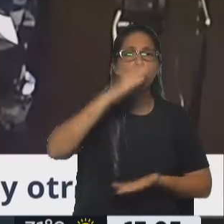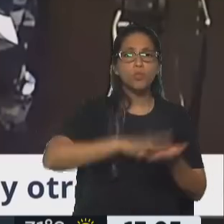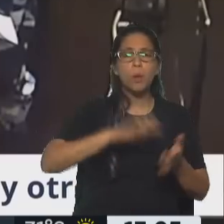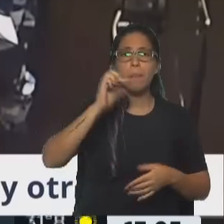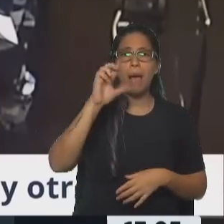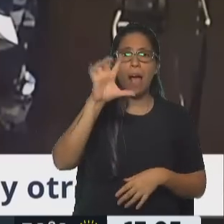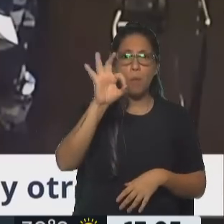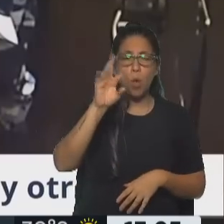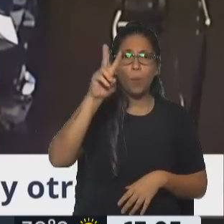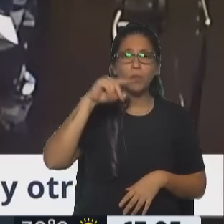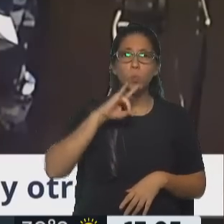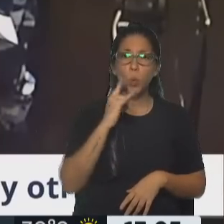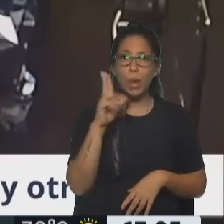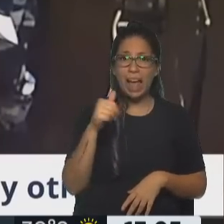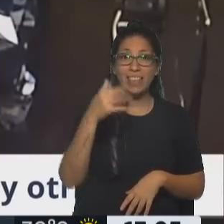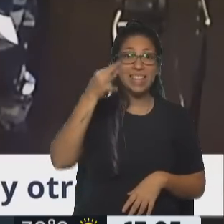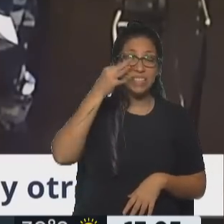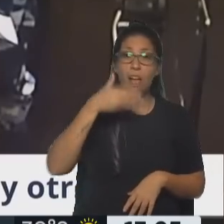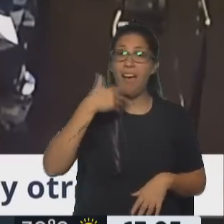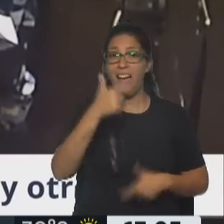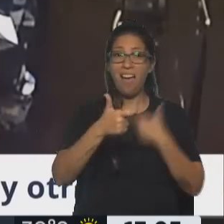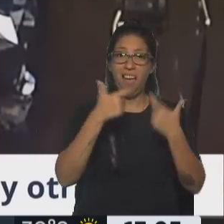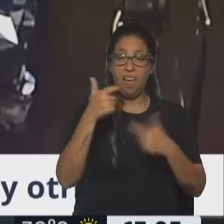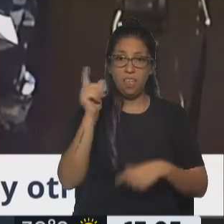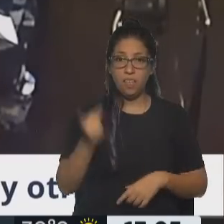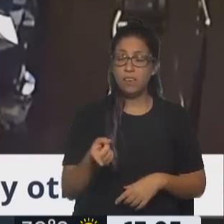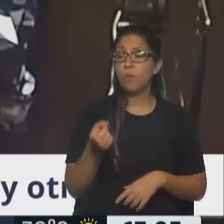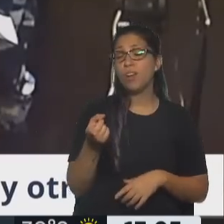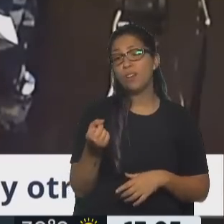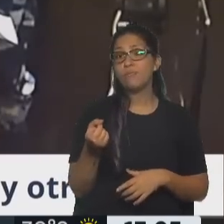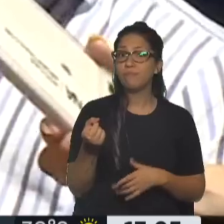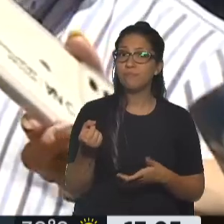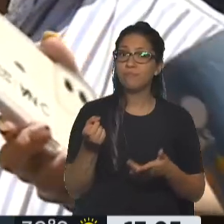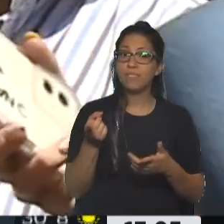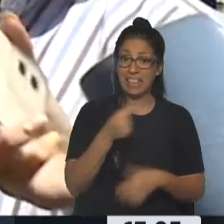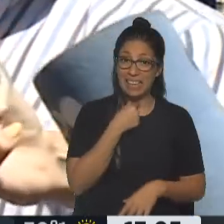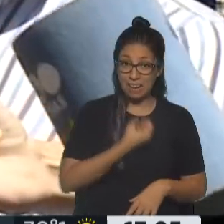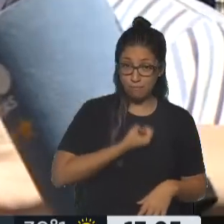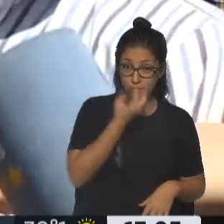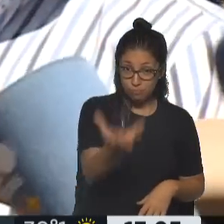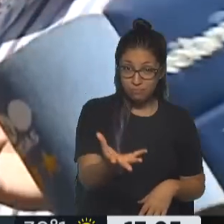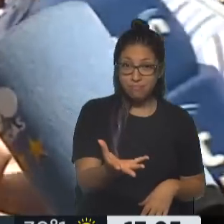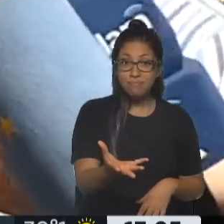como testigo también se rieron. Y bueno, eso habla... Yo no, ¿usted quiere que empiece a hablar...?